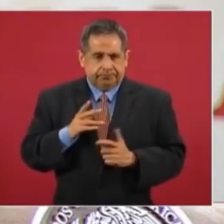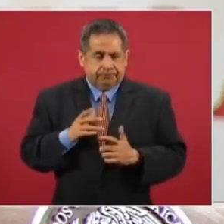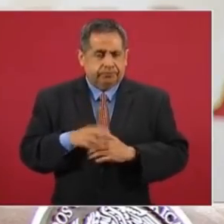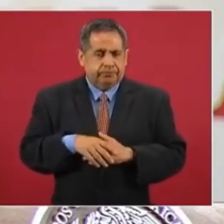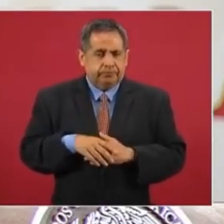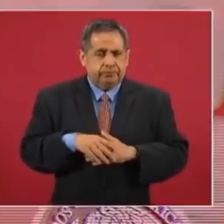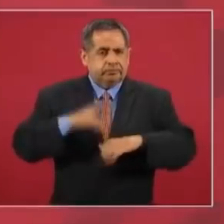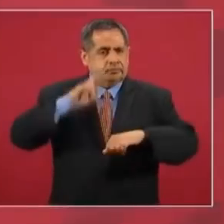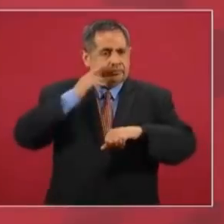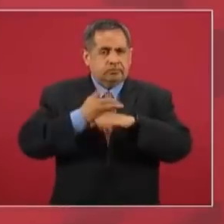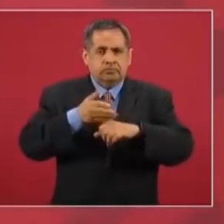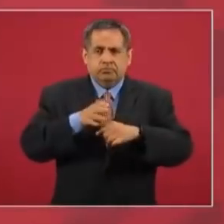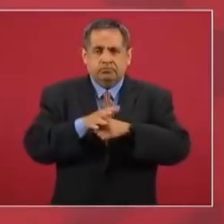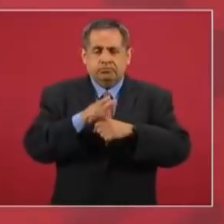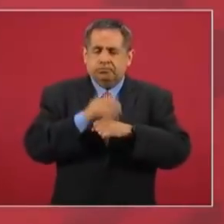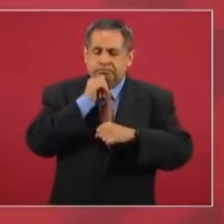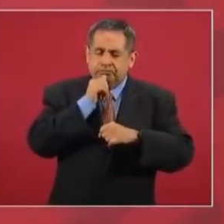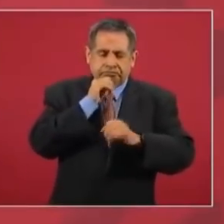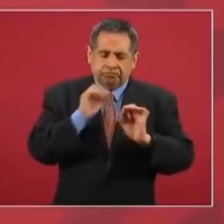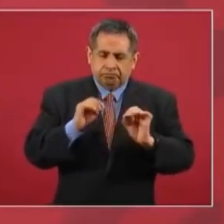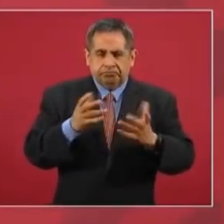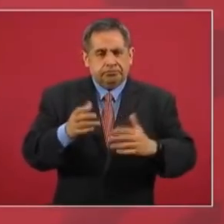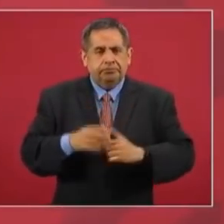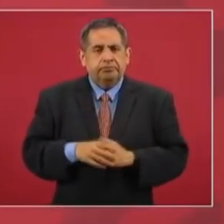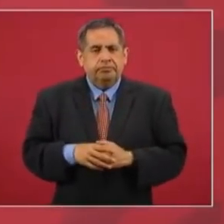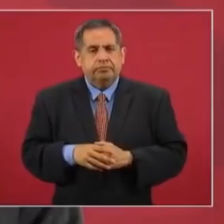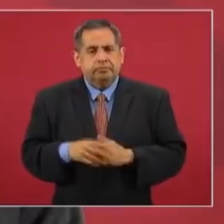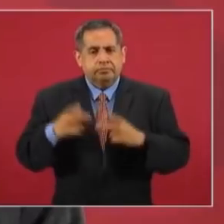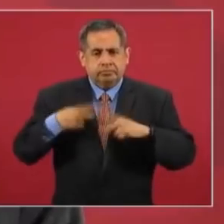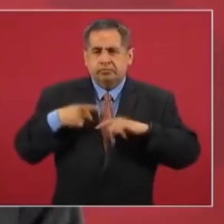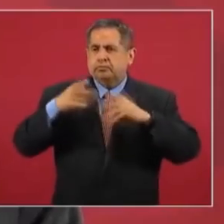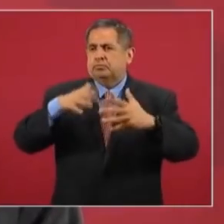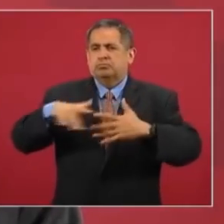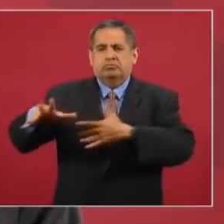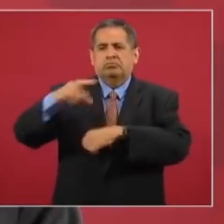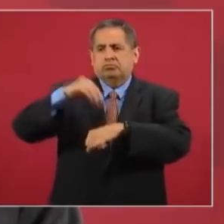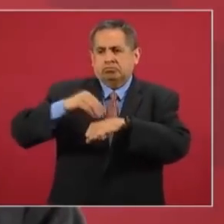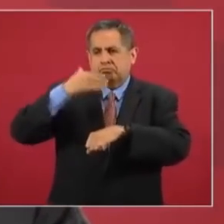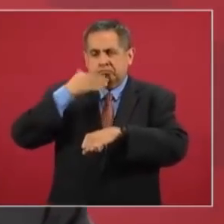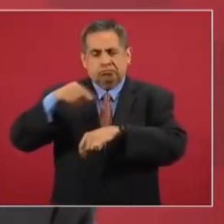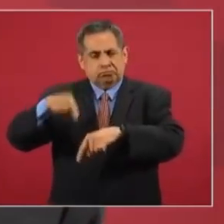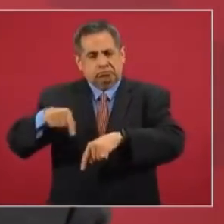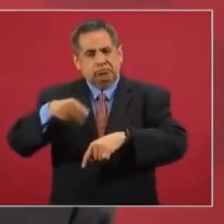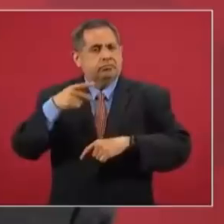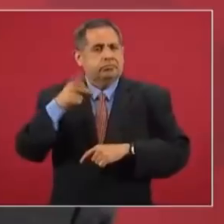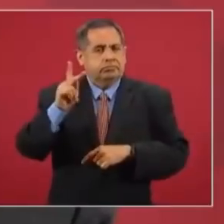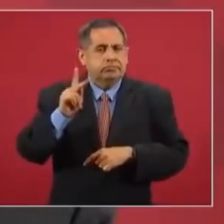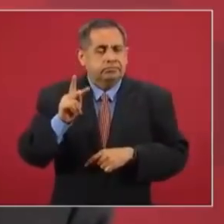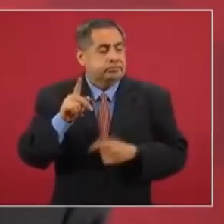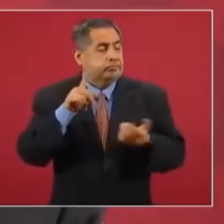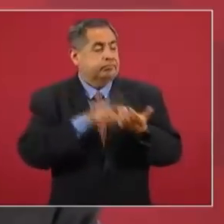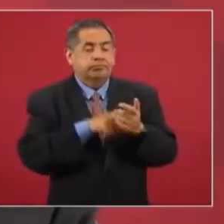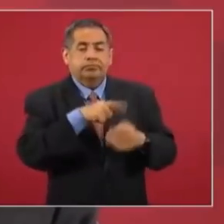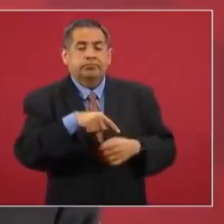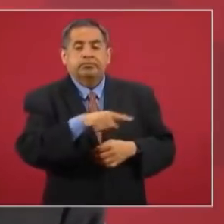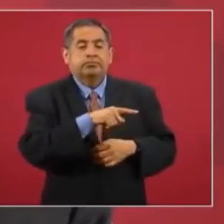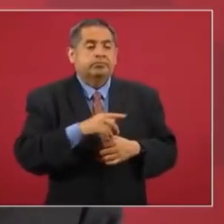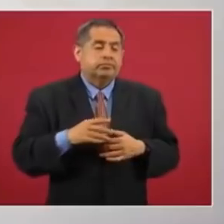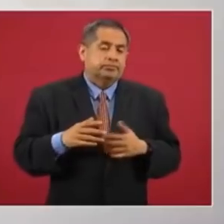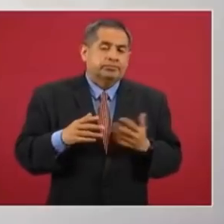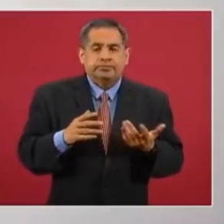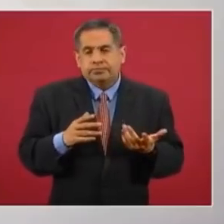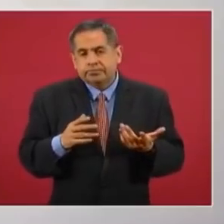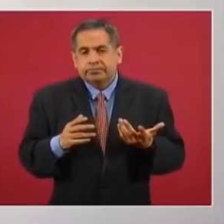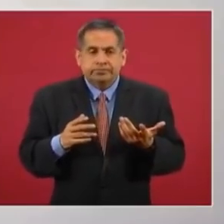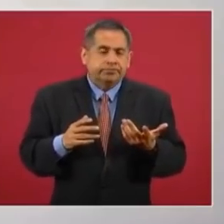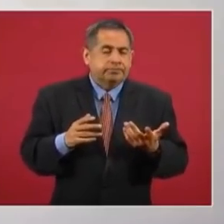la responsabilidad suficiente. El pueblo se porta muy bien, pero los